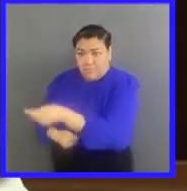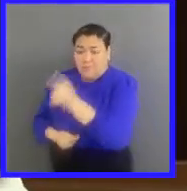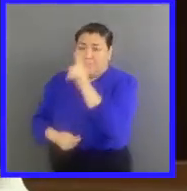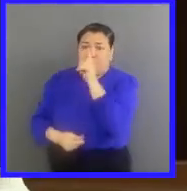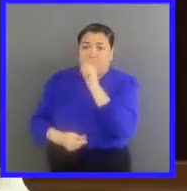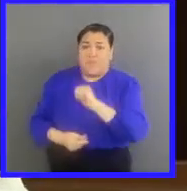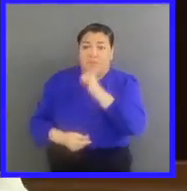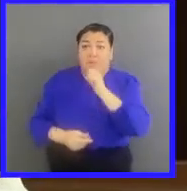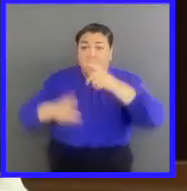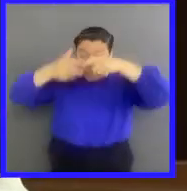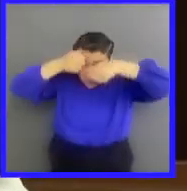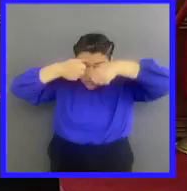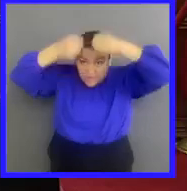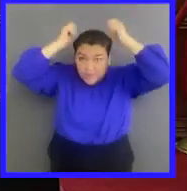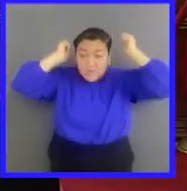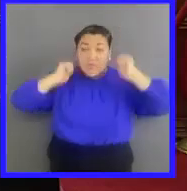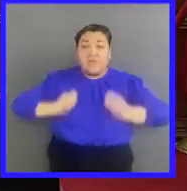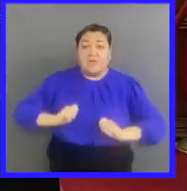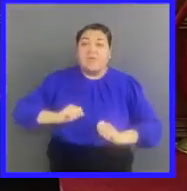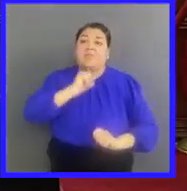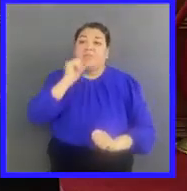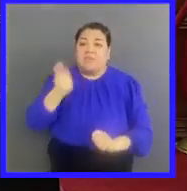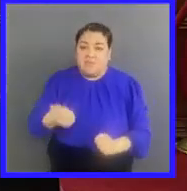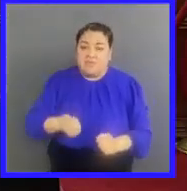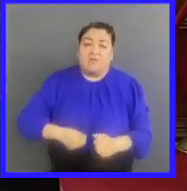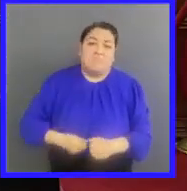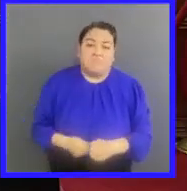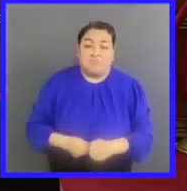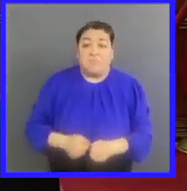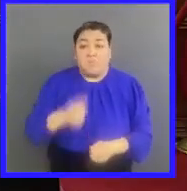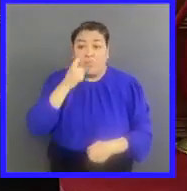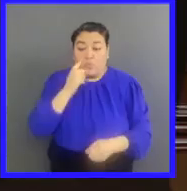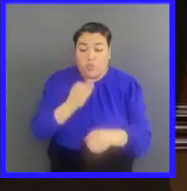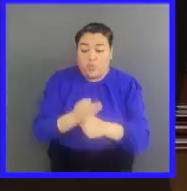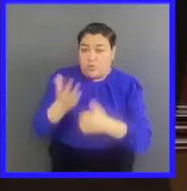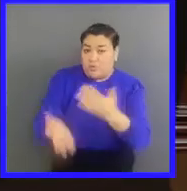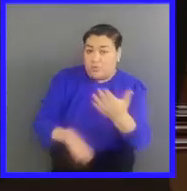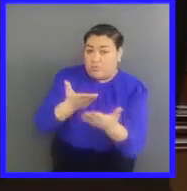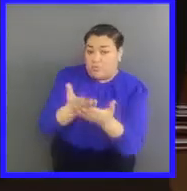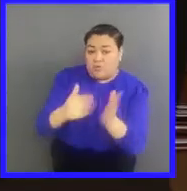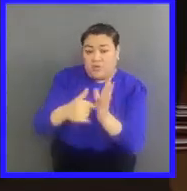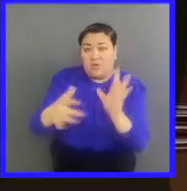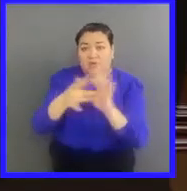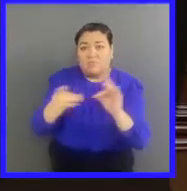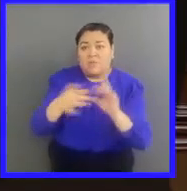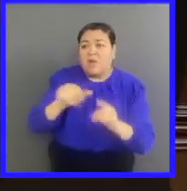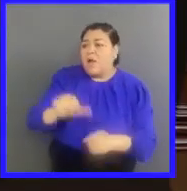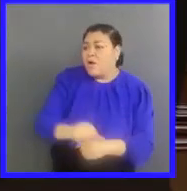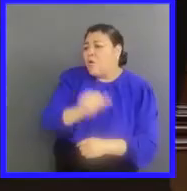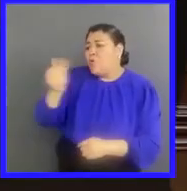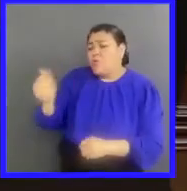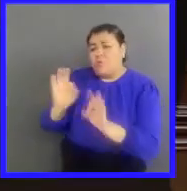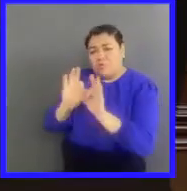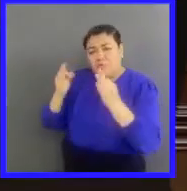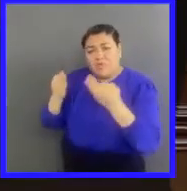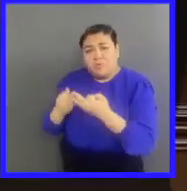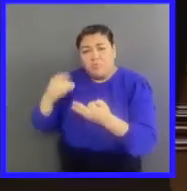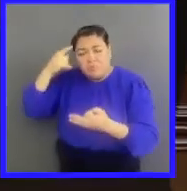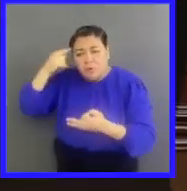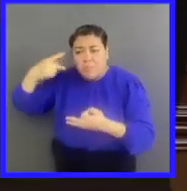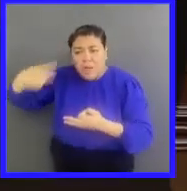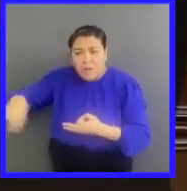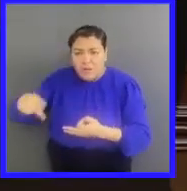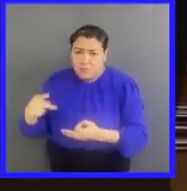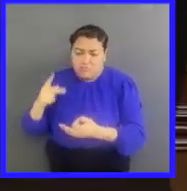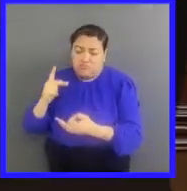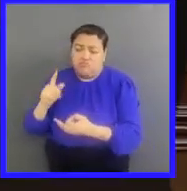el hijab que cubre la cabeza. El proyecto destaca que existen alternativas menos restrictivas que permiten alcanzar la misma finalidad